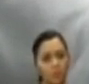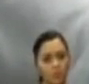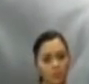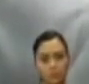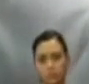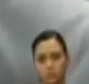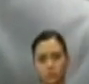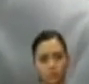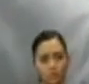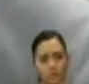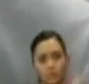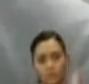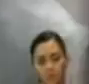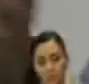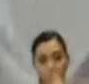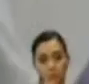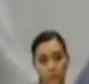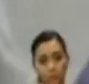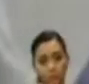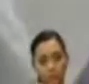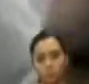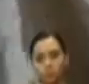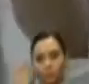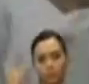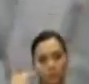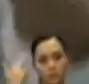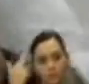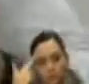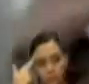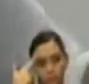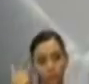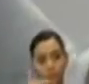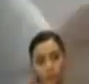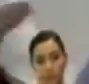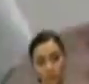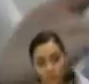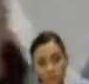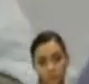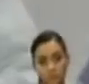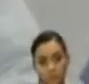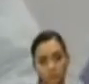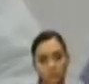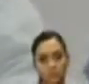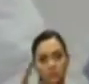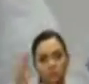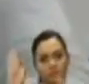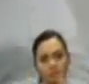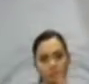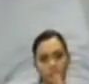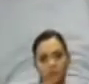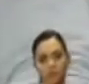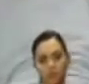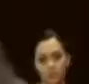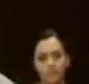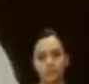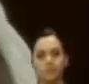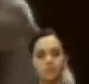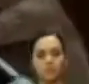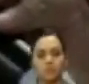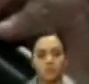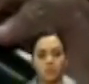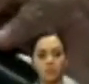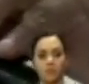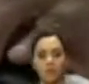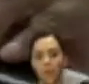importante en Petroamazonas, el sector petrolero, por obvias razones, porque es el sector directamente impactado con la caída de los precios del petróleo. Hay